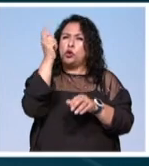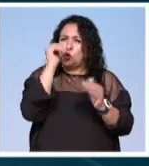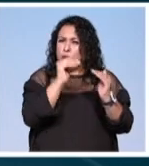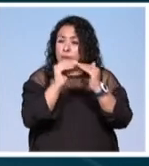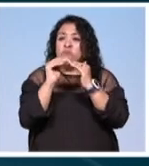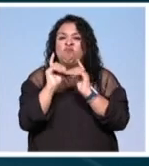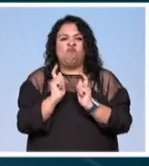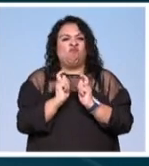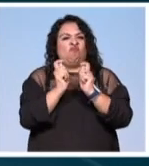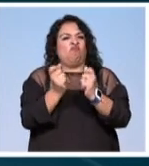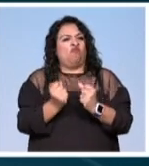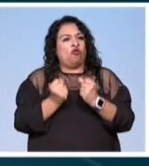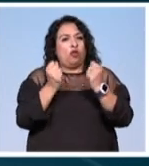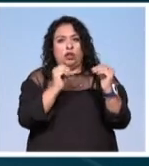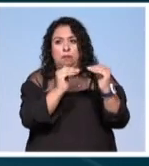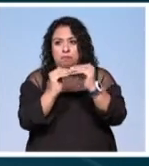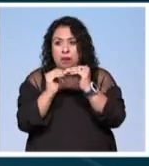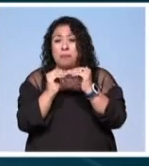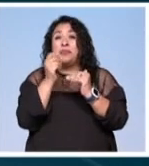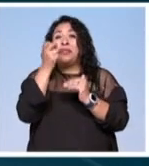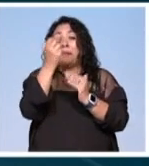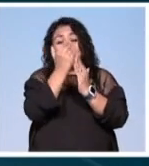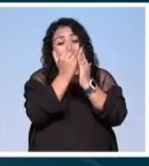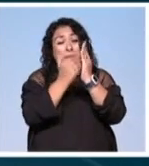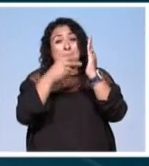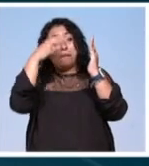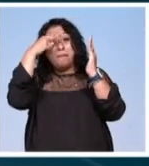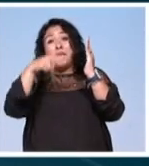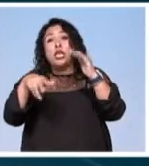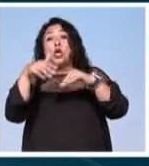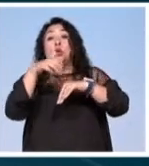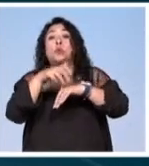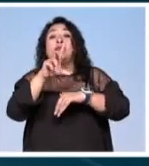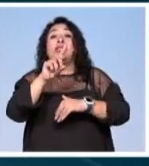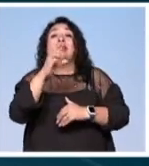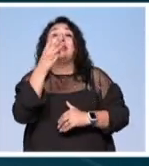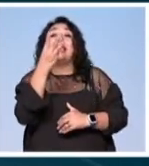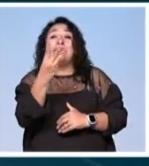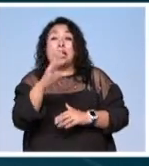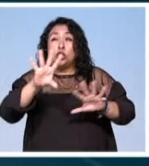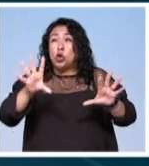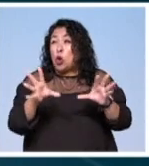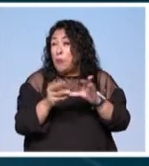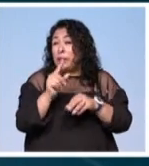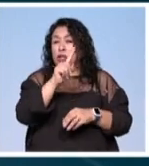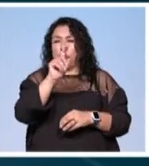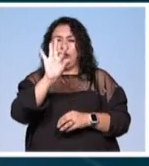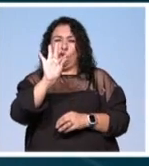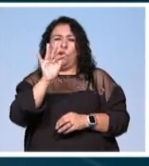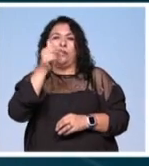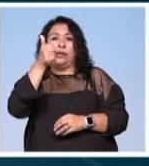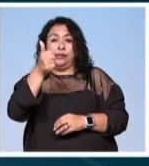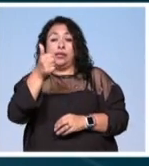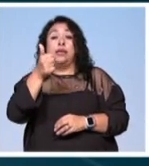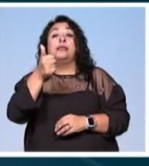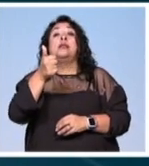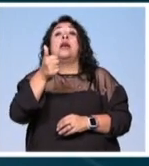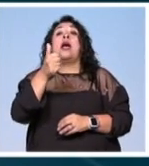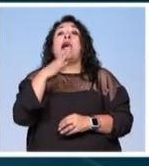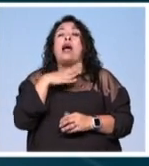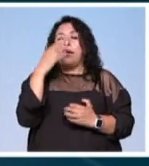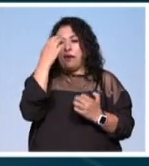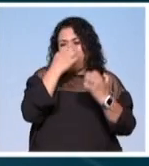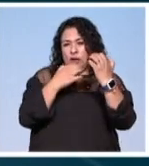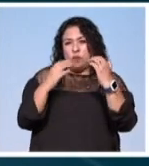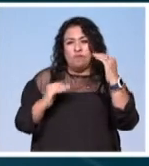empoderamiento este ranking ubica México en el sitio y tres de 146 países evaluados con una paridad